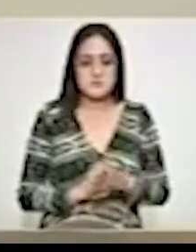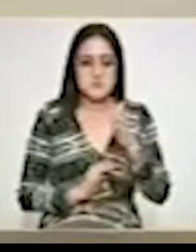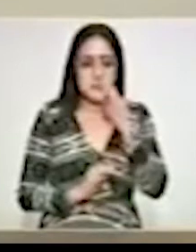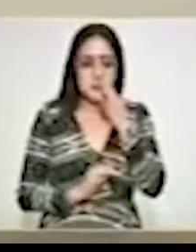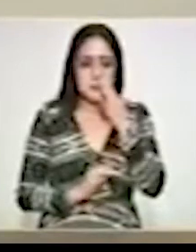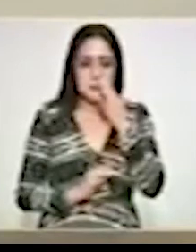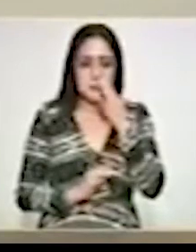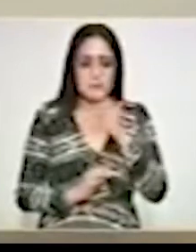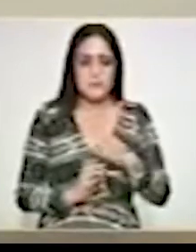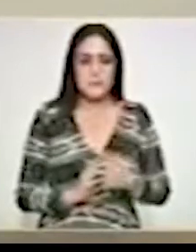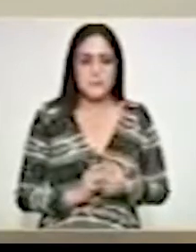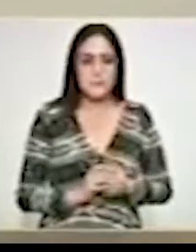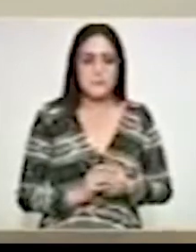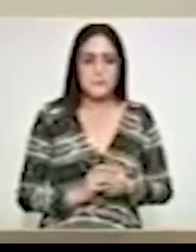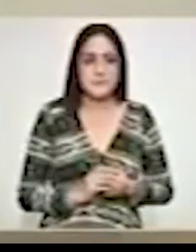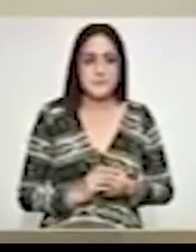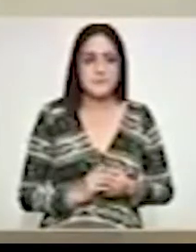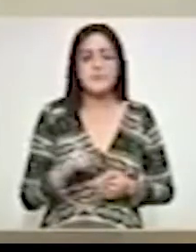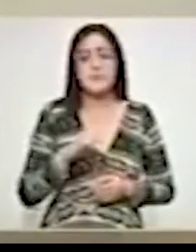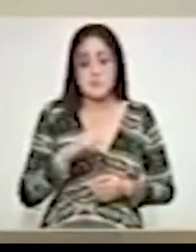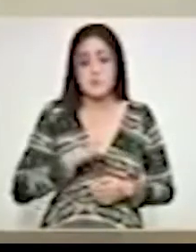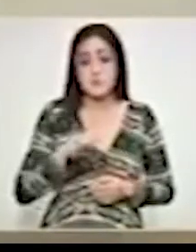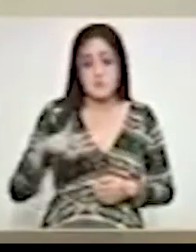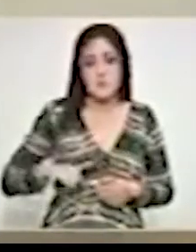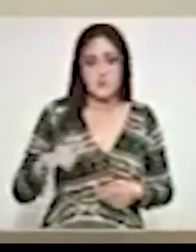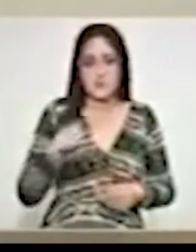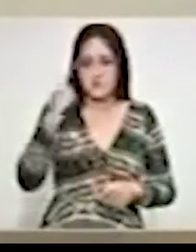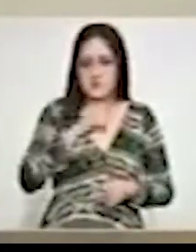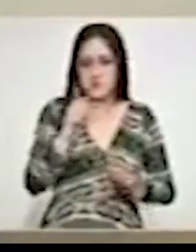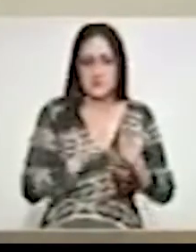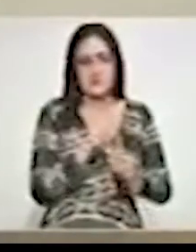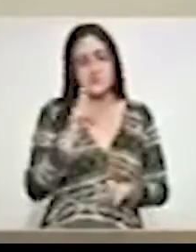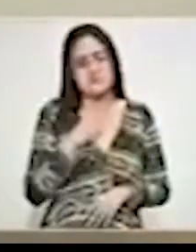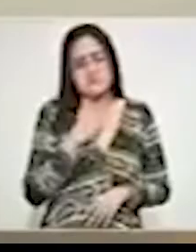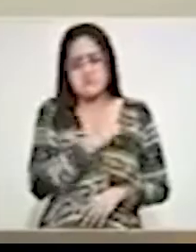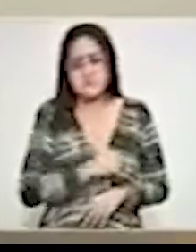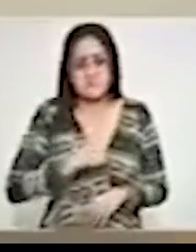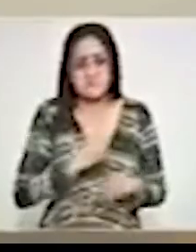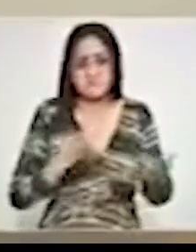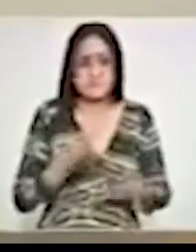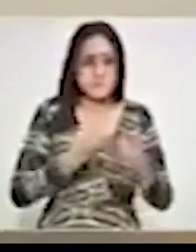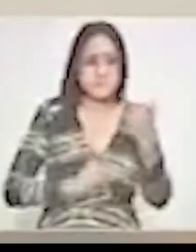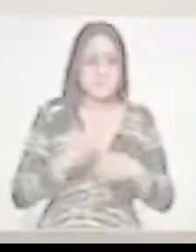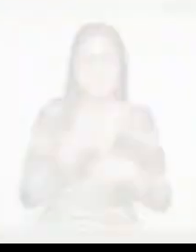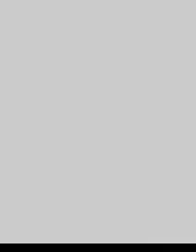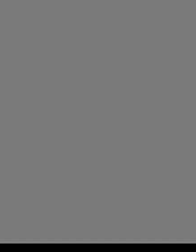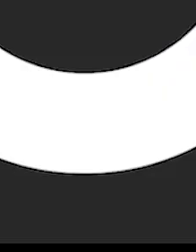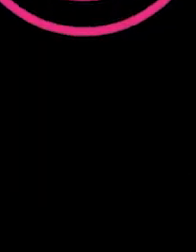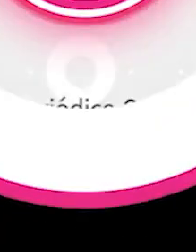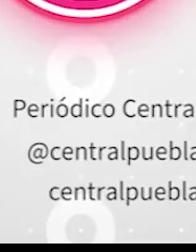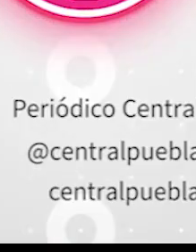Nosotros, ¿no? ¿Verdad? Somos gobierno y aplicamos la ley y lamentamos mucho todas las tragedias.